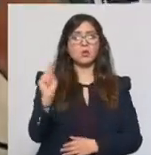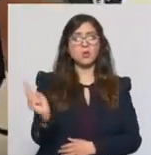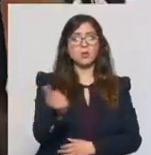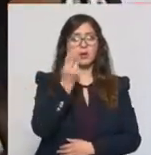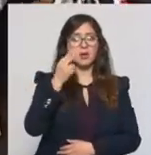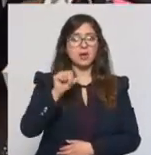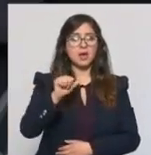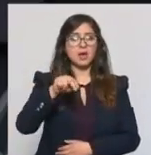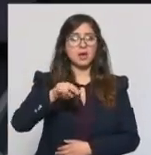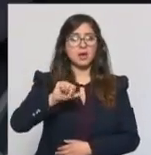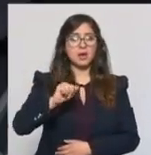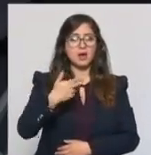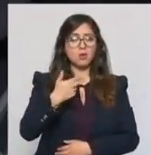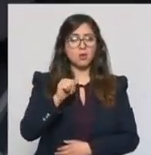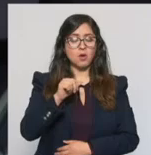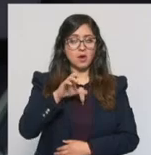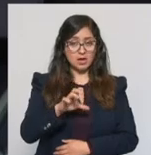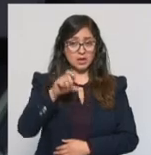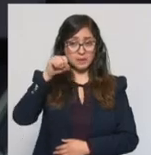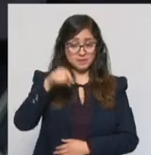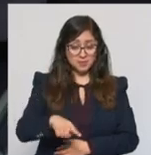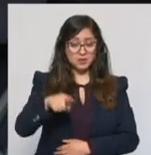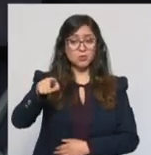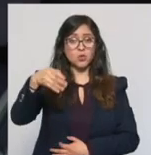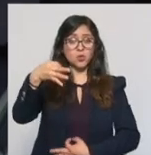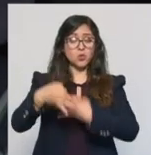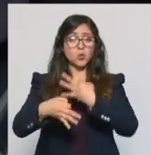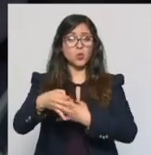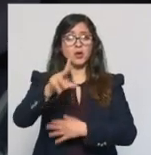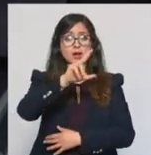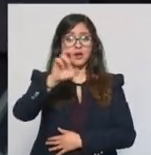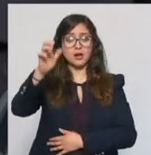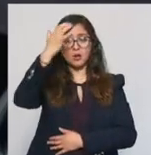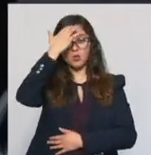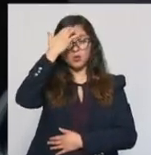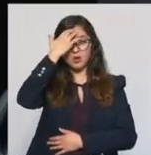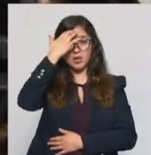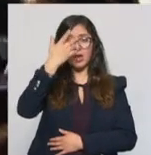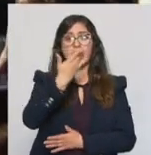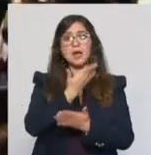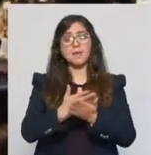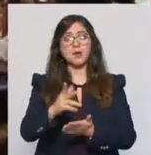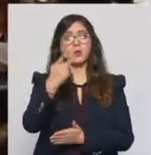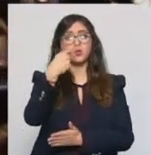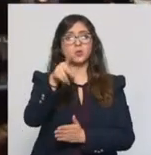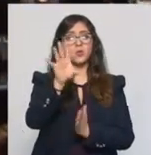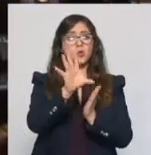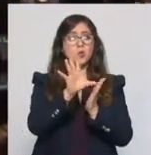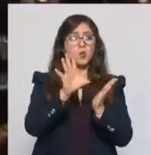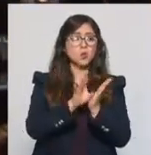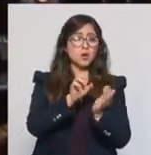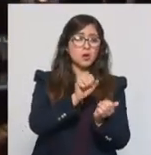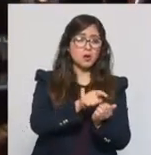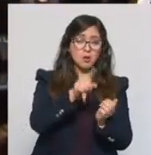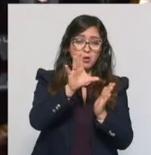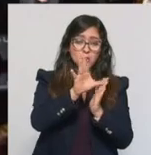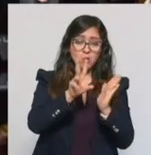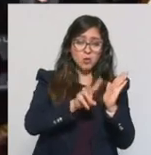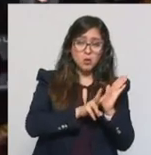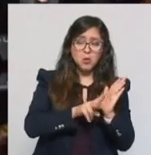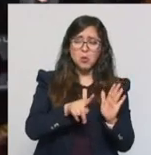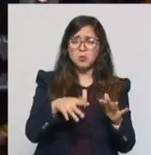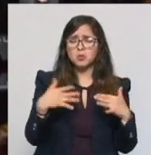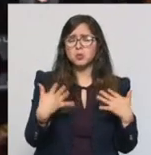una persona distinguida en el medio judicial y con un currículum impecable. Lo único que